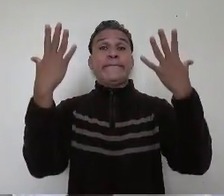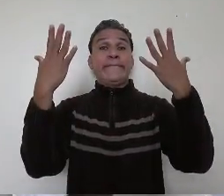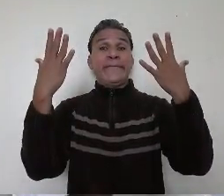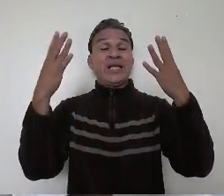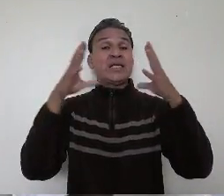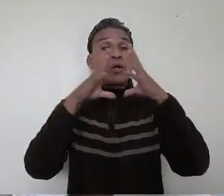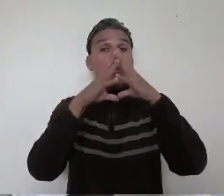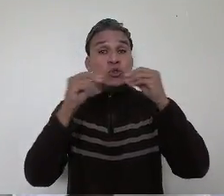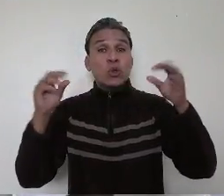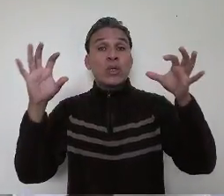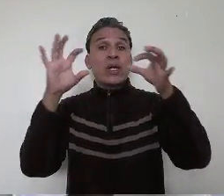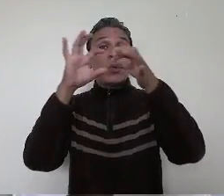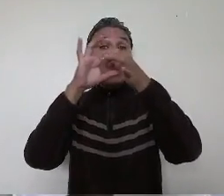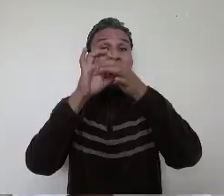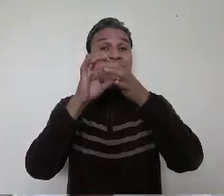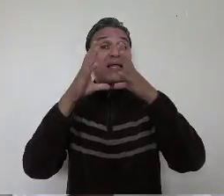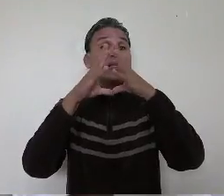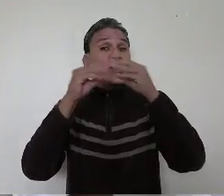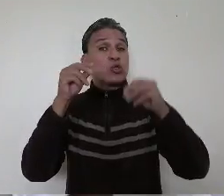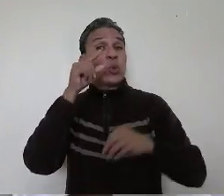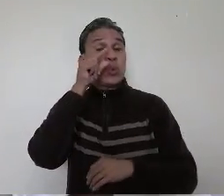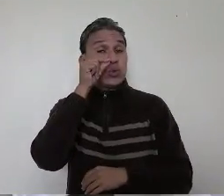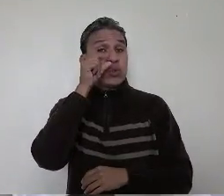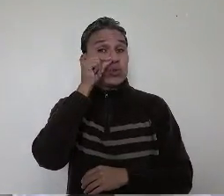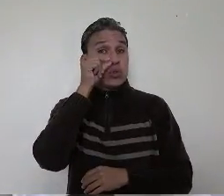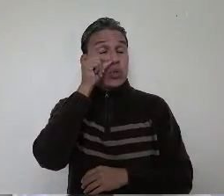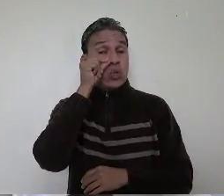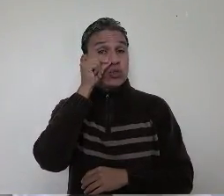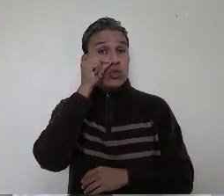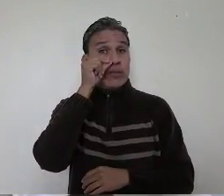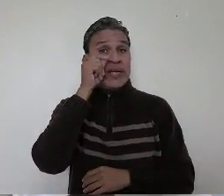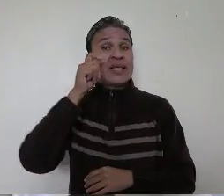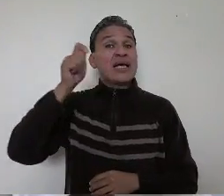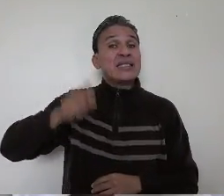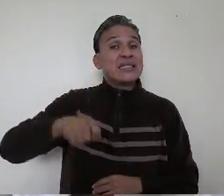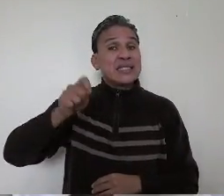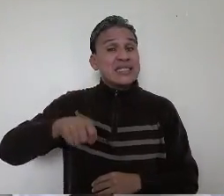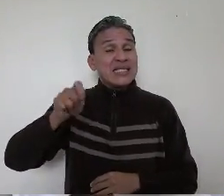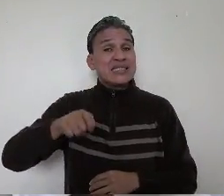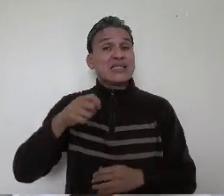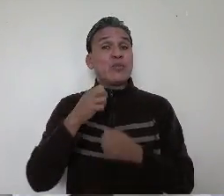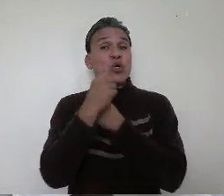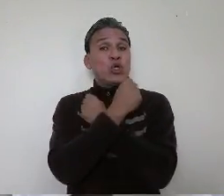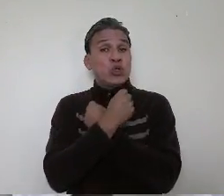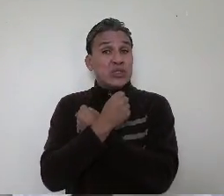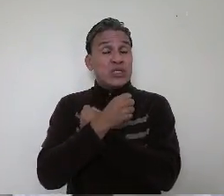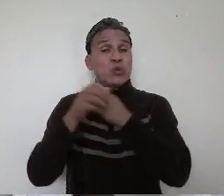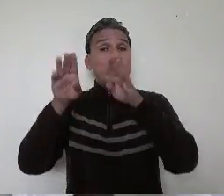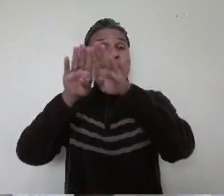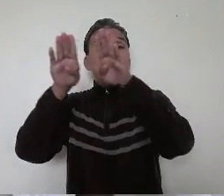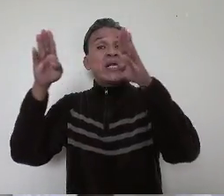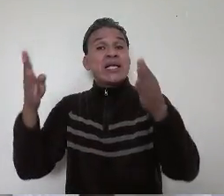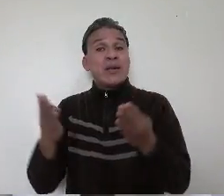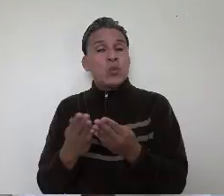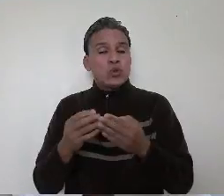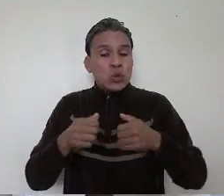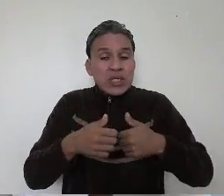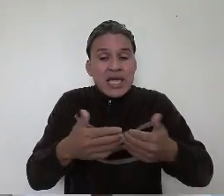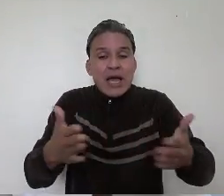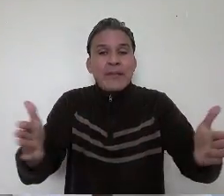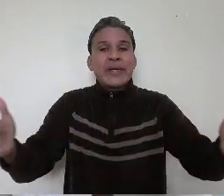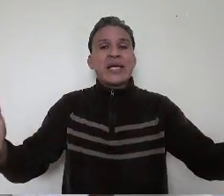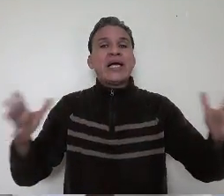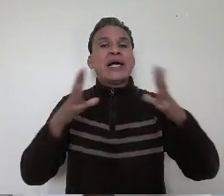hombres, da testimonio de tu amor en el mundo y abre a todos las puertas de la esperanza. De esta